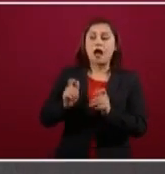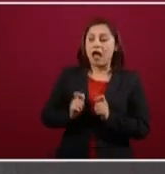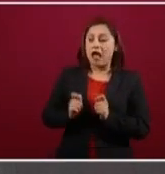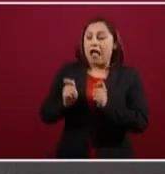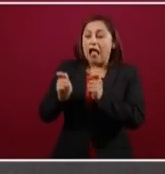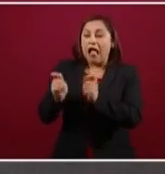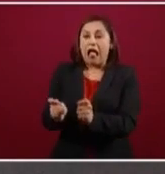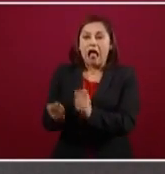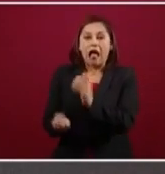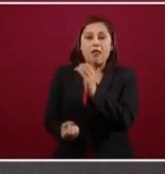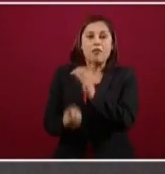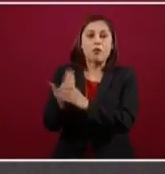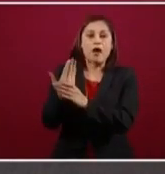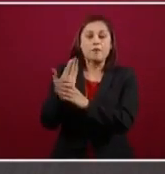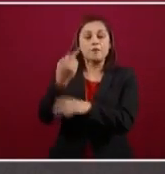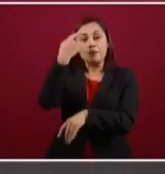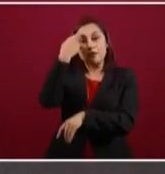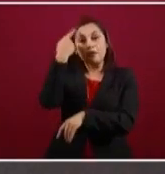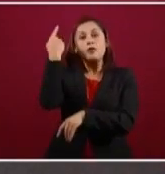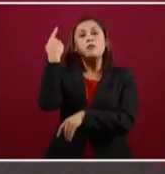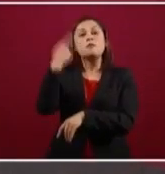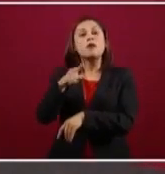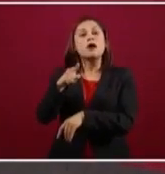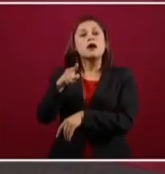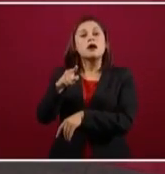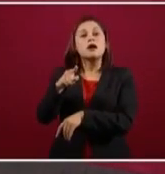darle empleo